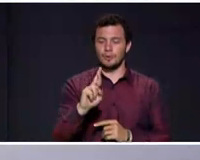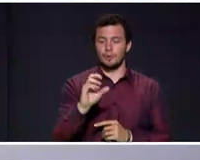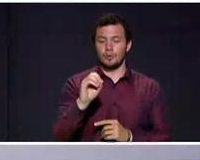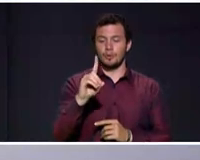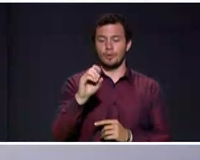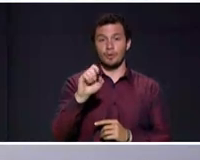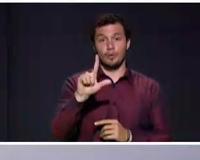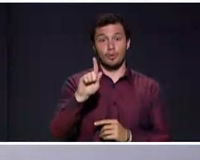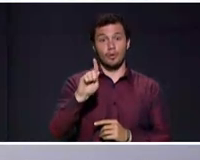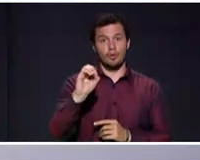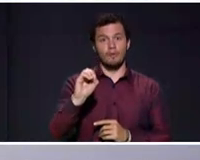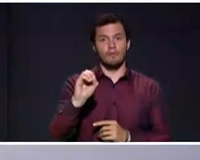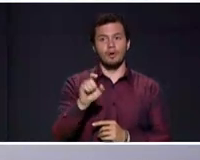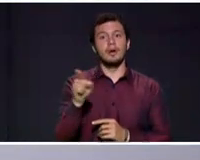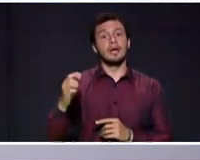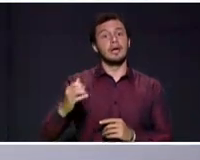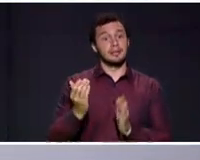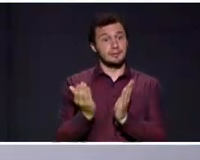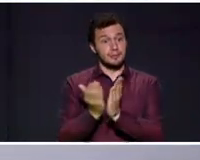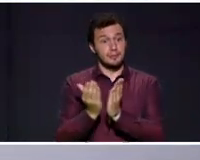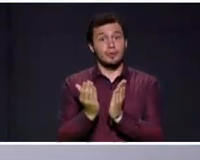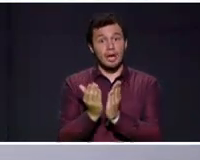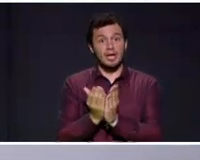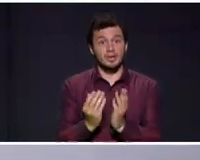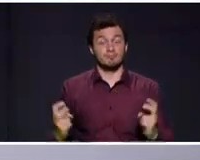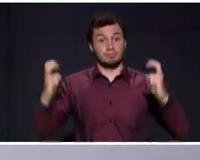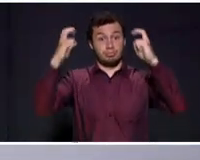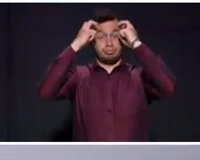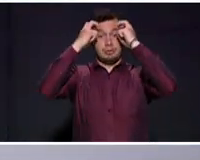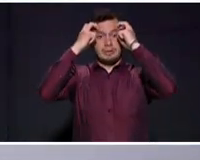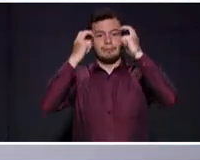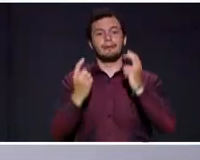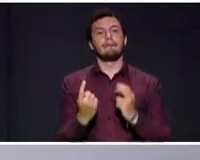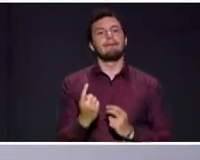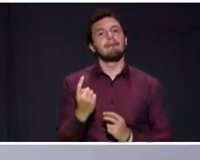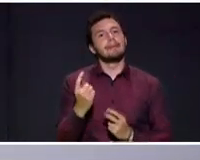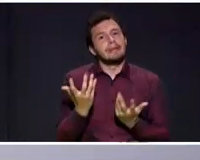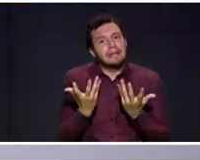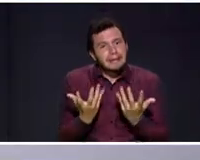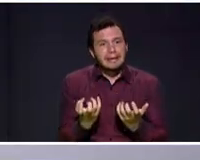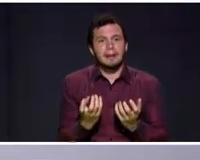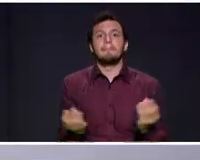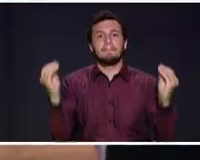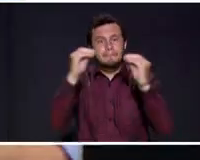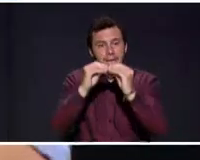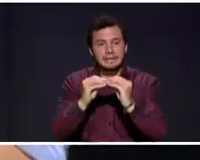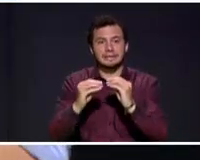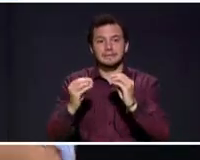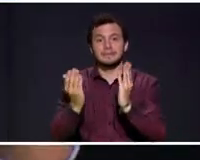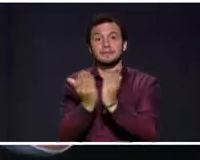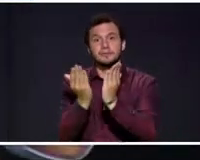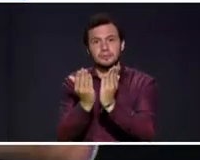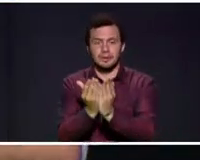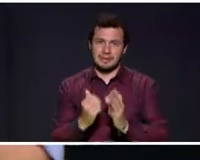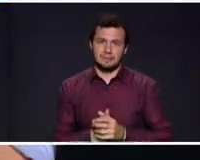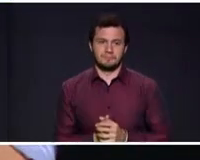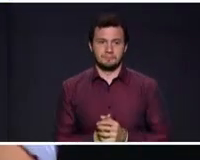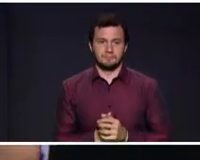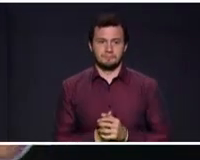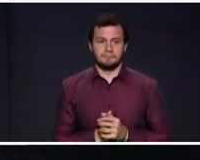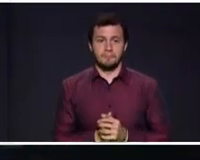piden aumento de cupos en educación superior pero sabes que me quería mónica que eso lo dice la gente que la encuesta pero la realidad es